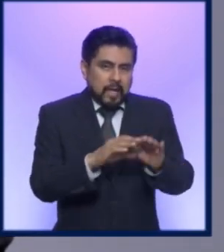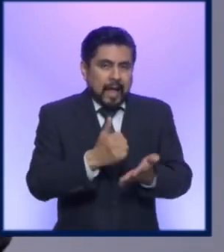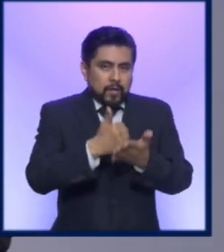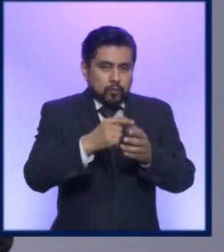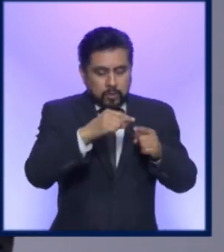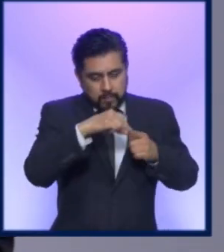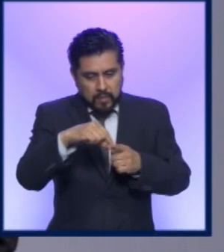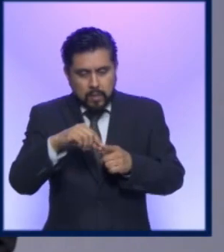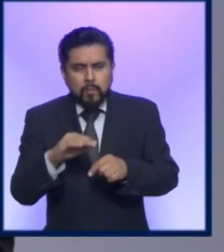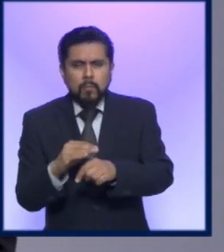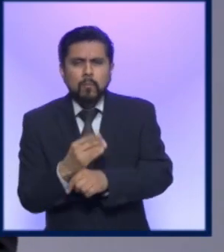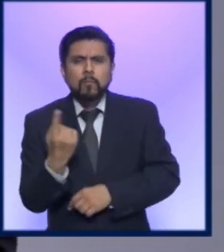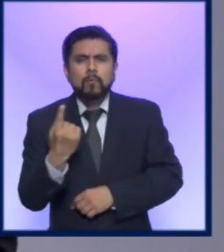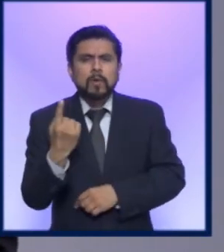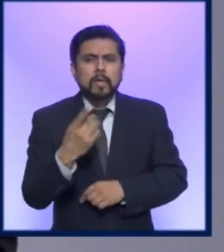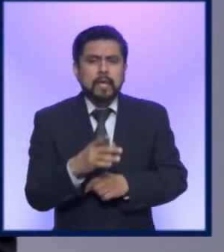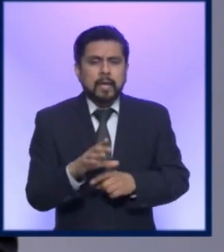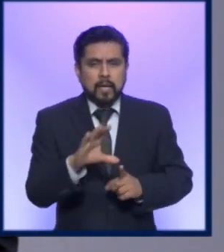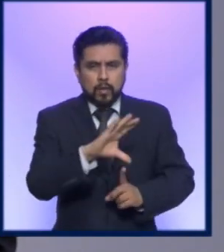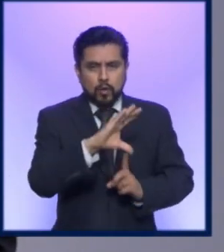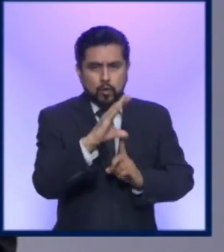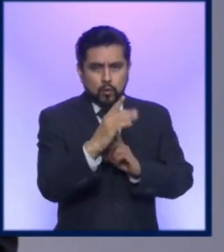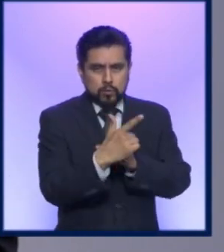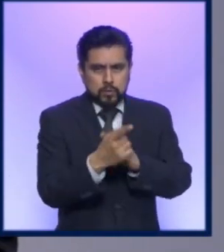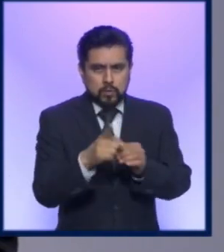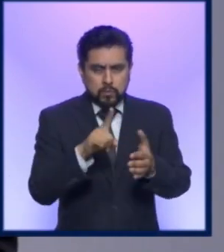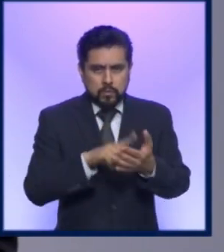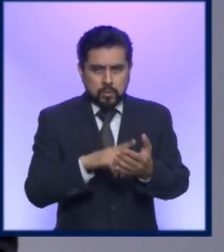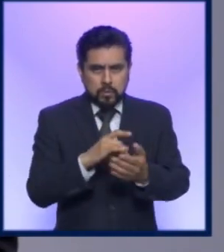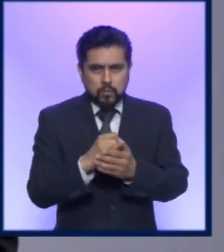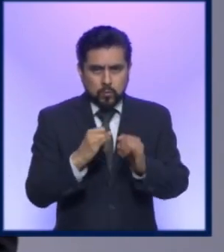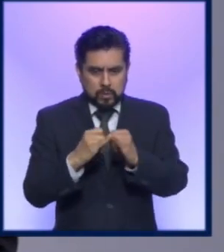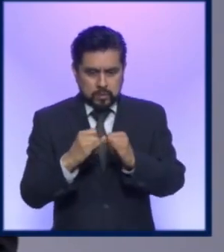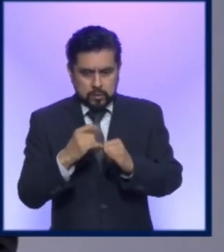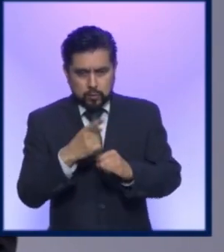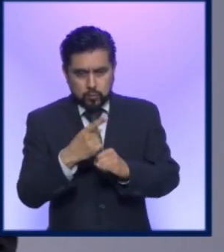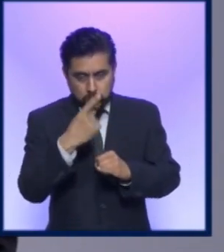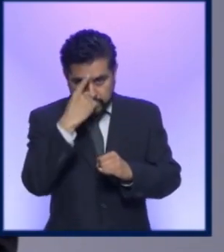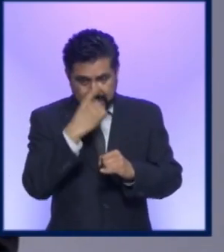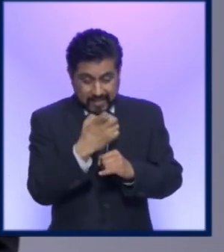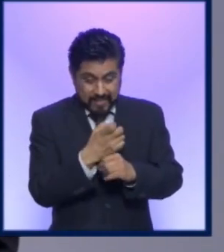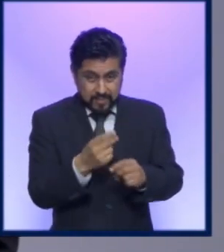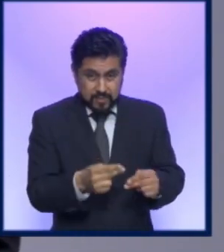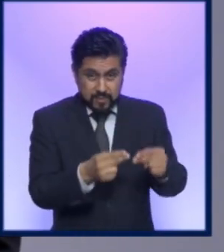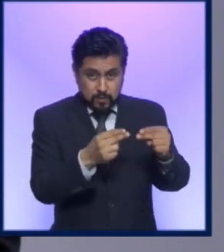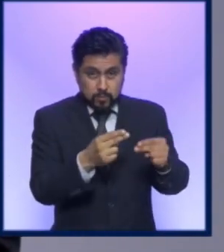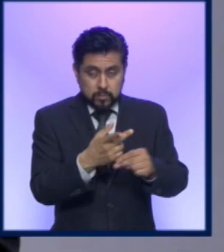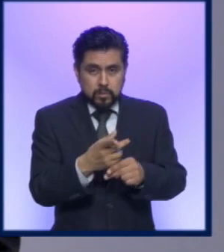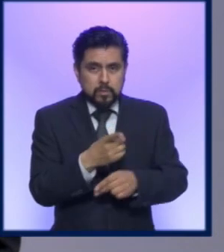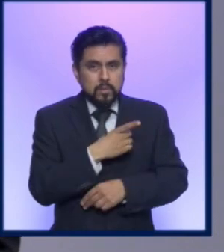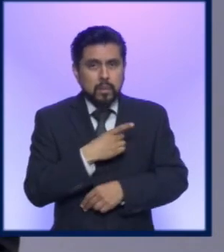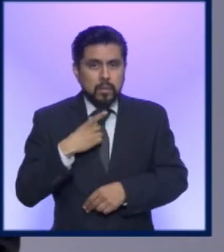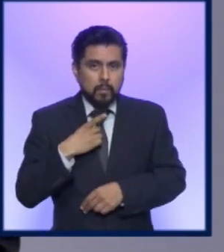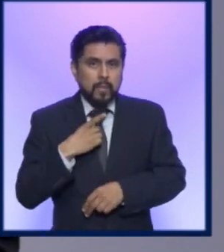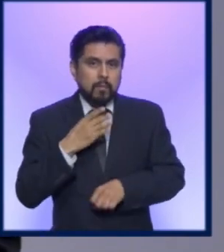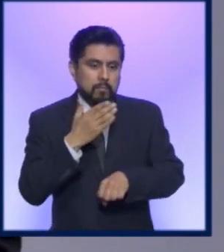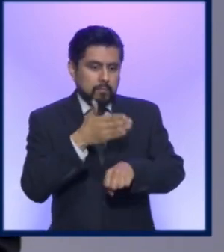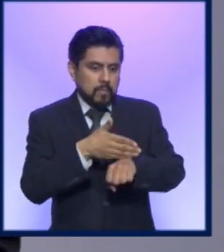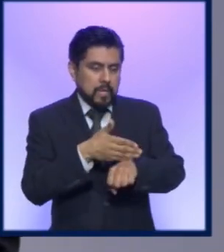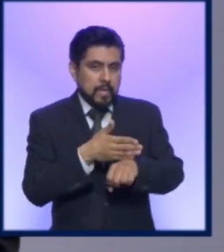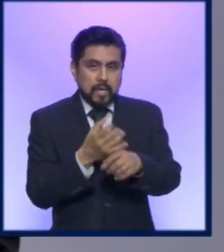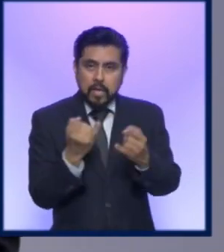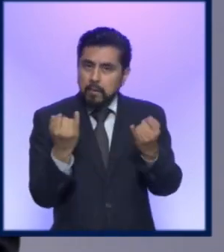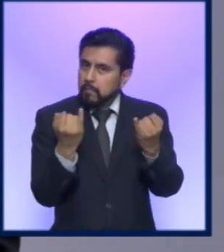dices porque el consejo general del Instituto Nacional en Casos similares bueno tiene que aplicar una sanción de la misma